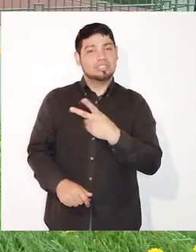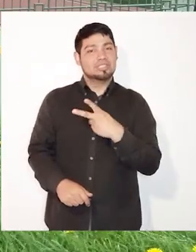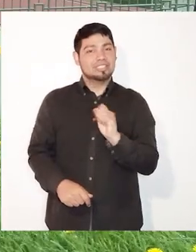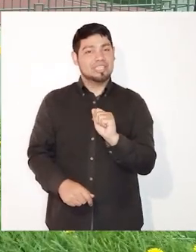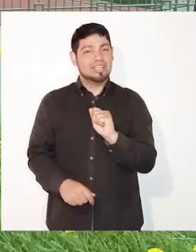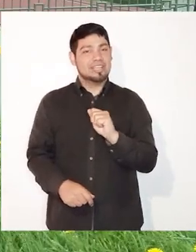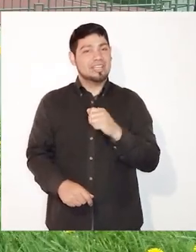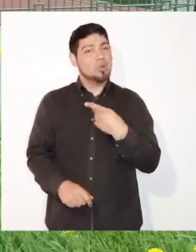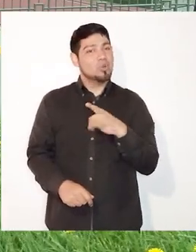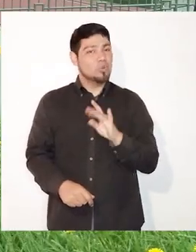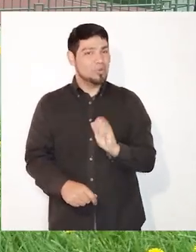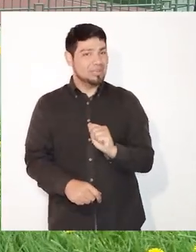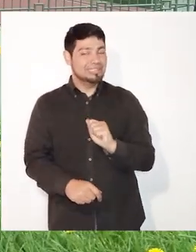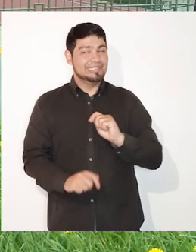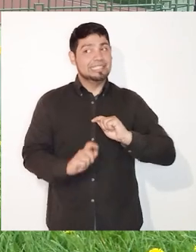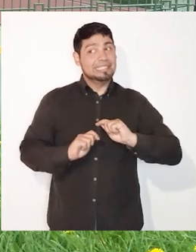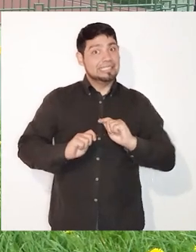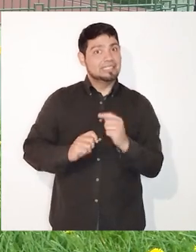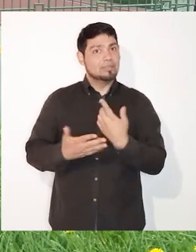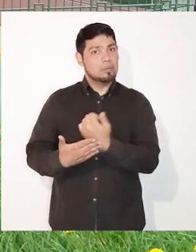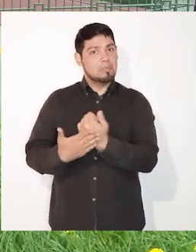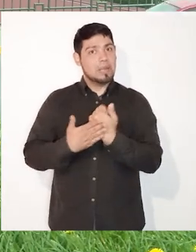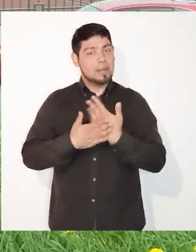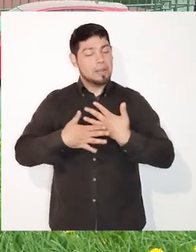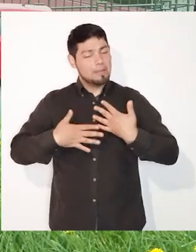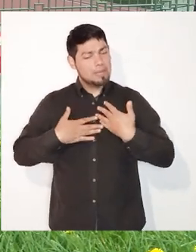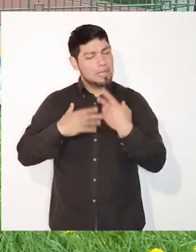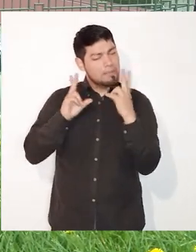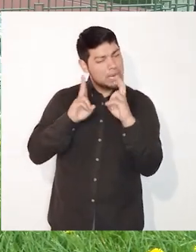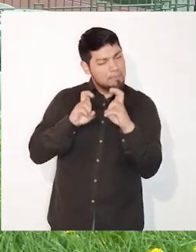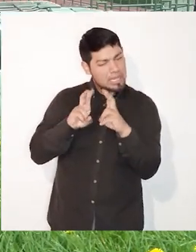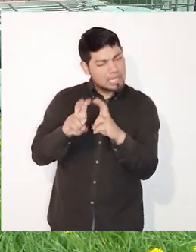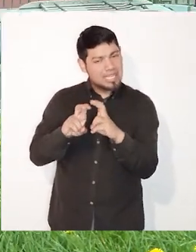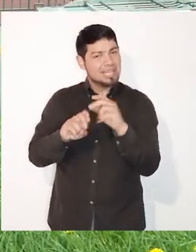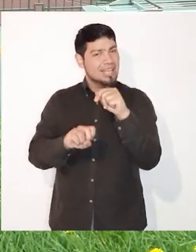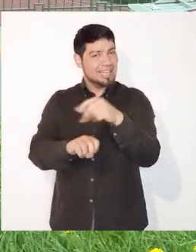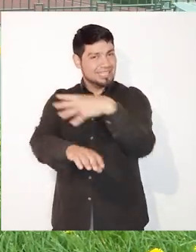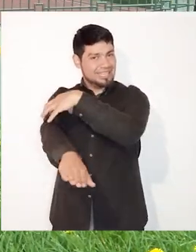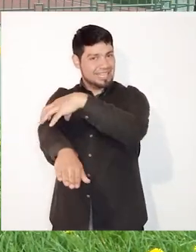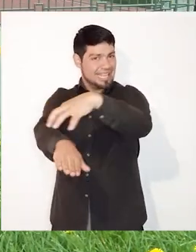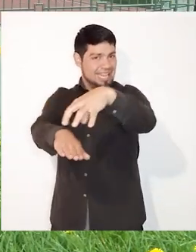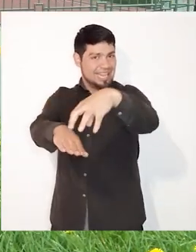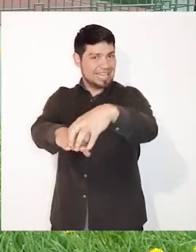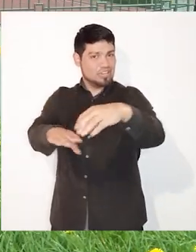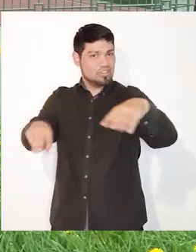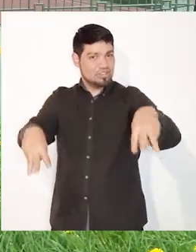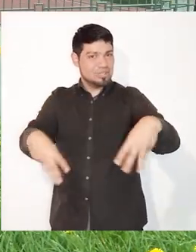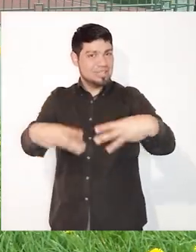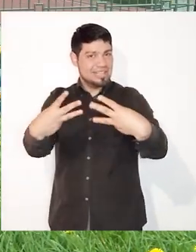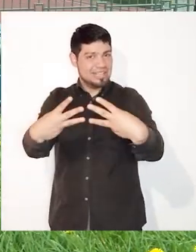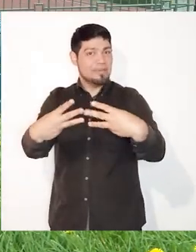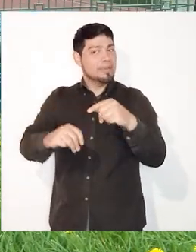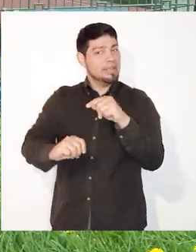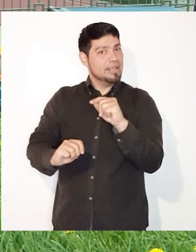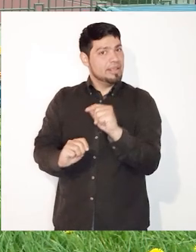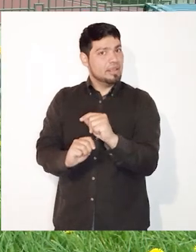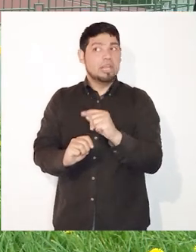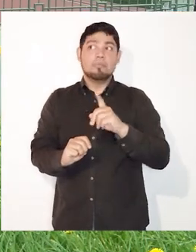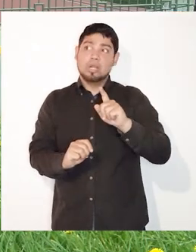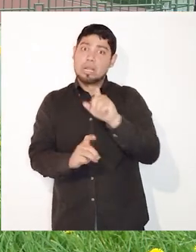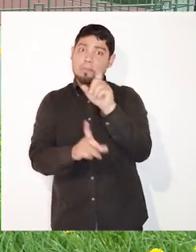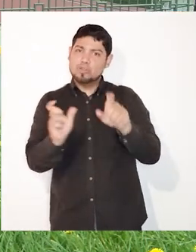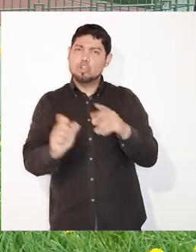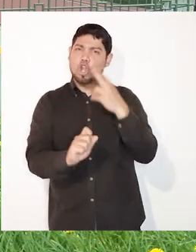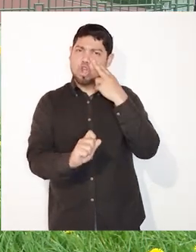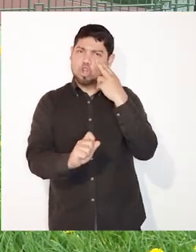hay tantas leyendas que cuenta la gente, y eso me inspiró también a investigar la región y contarla para